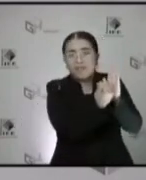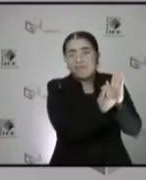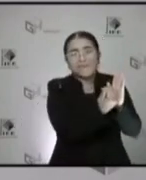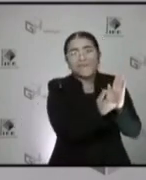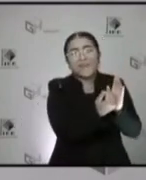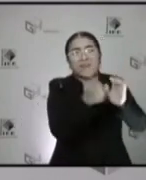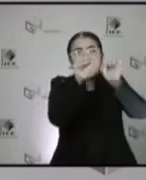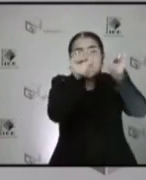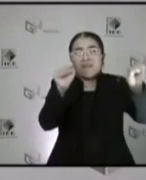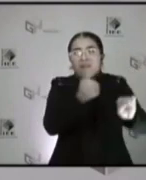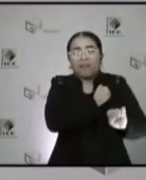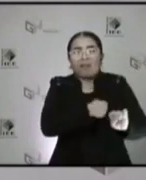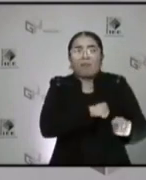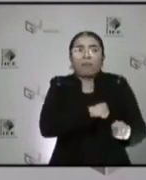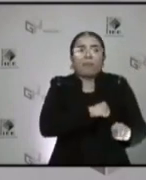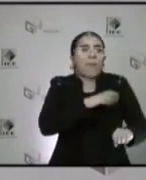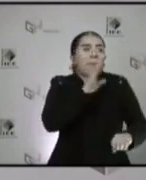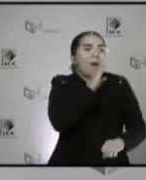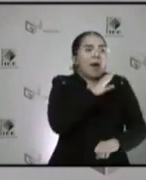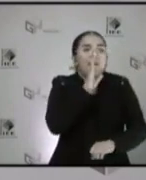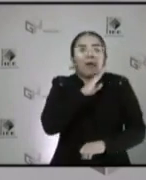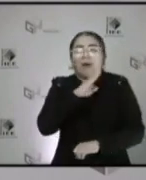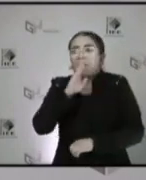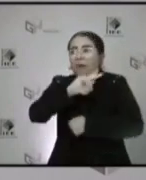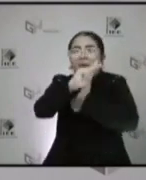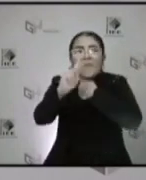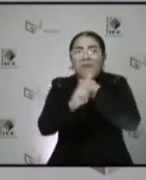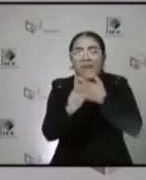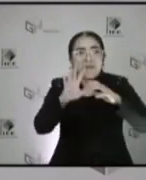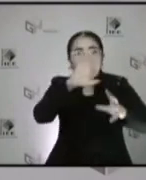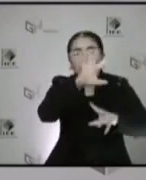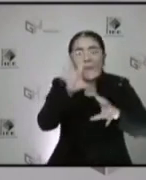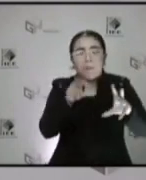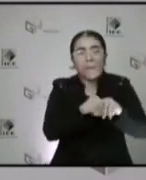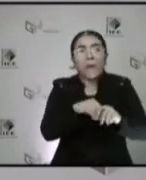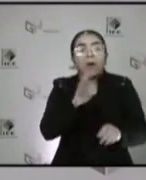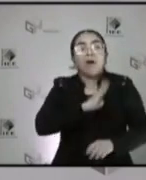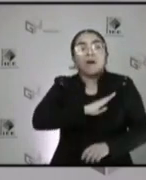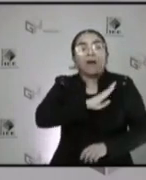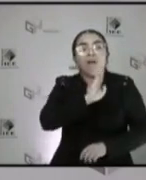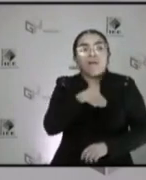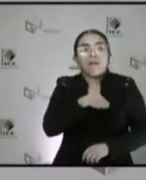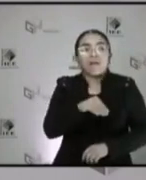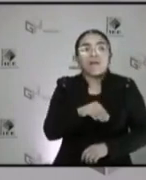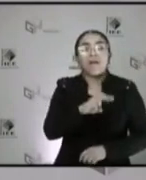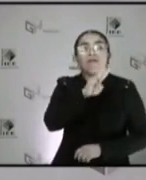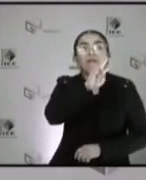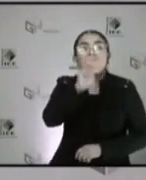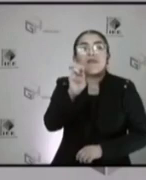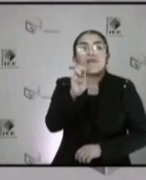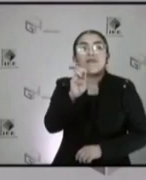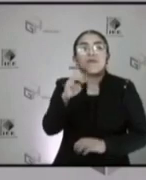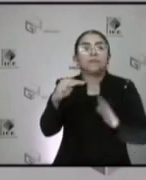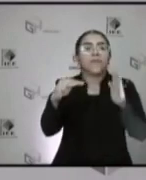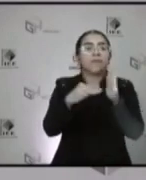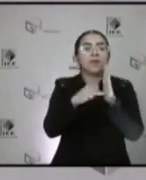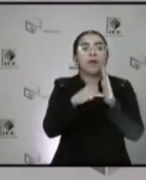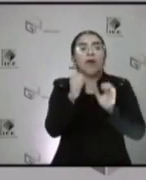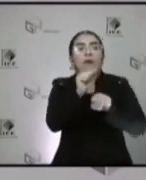ha fracasado en todo el país. Para que se den una idea, han muerto más de 300,000 personas por